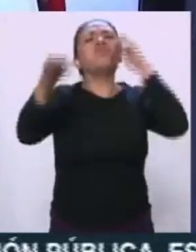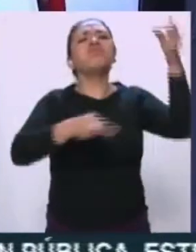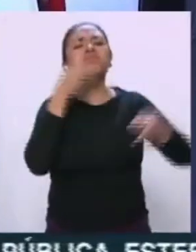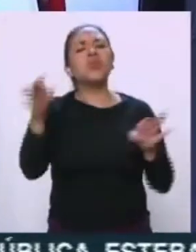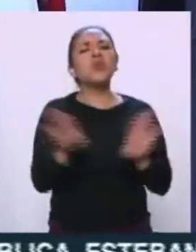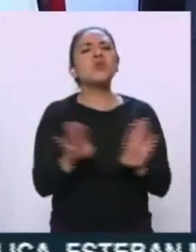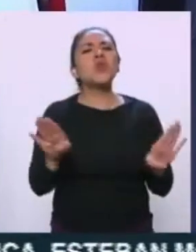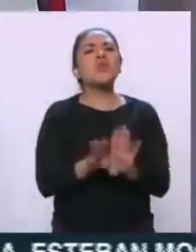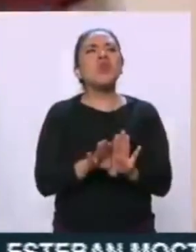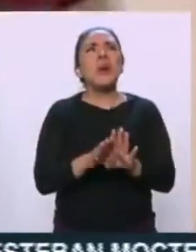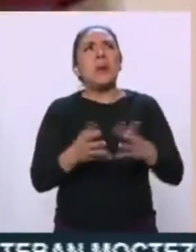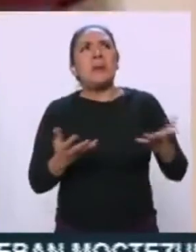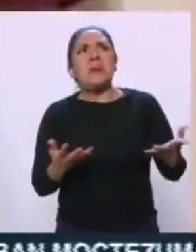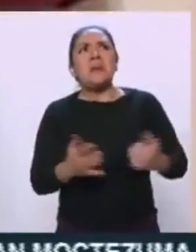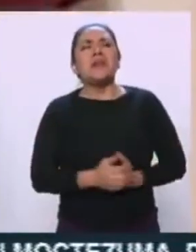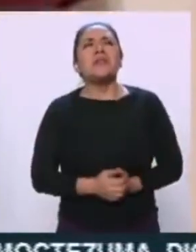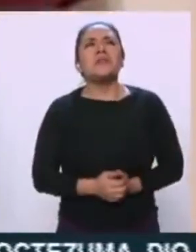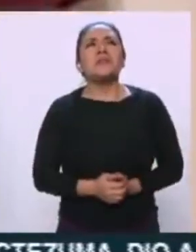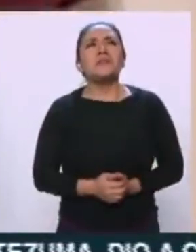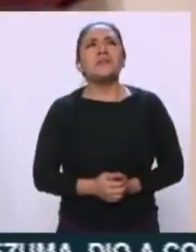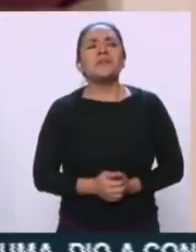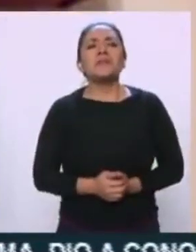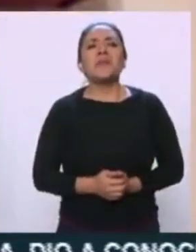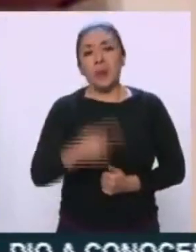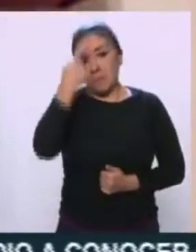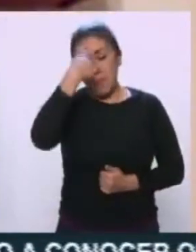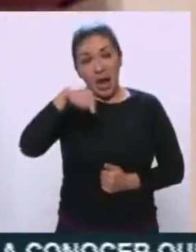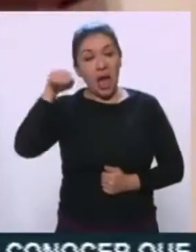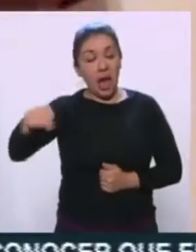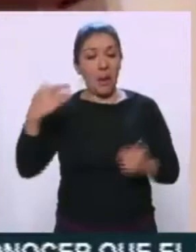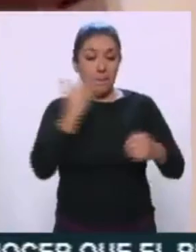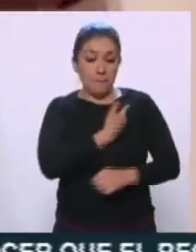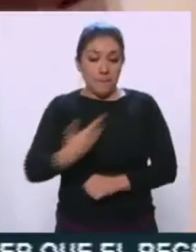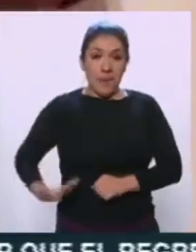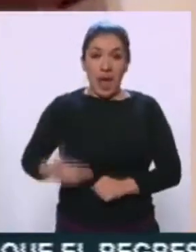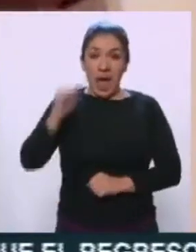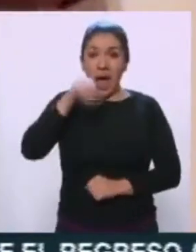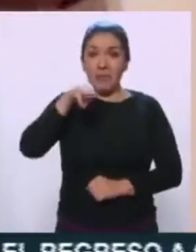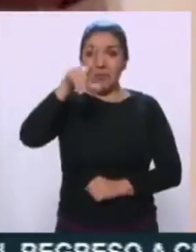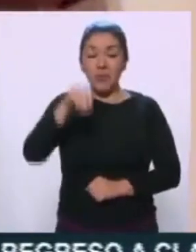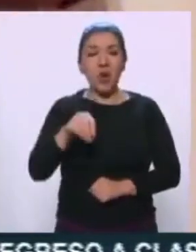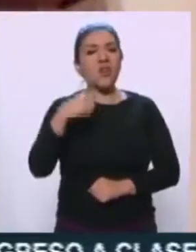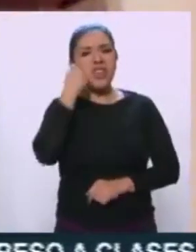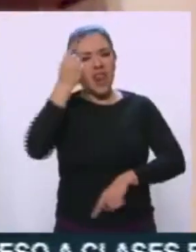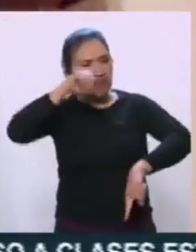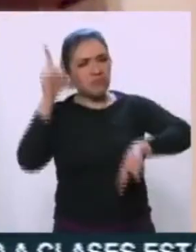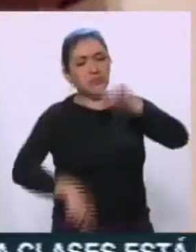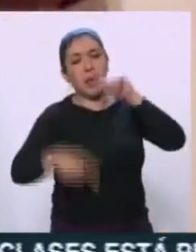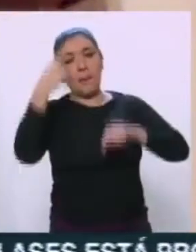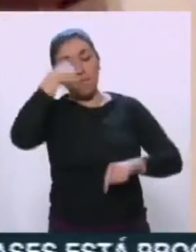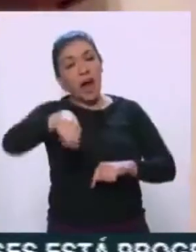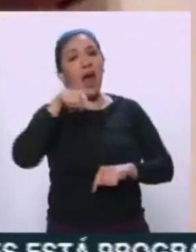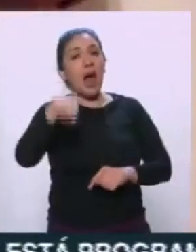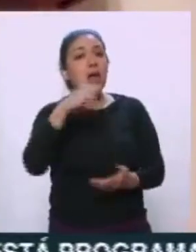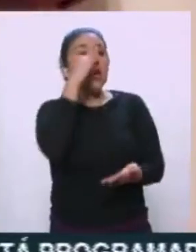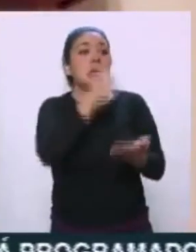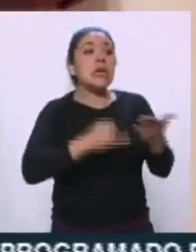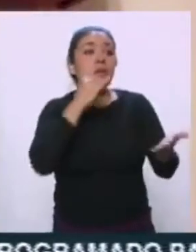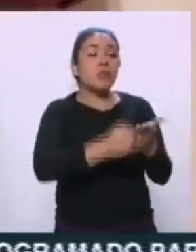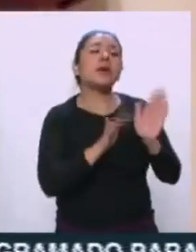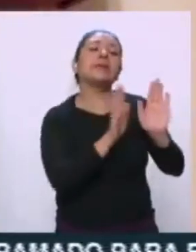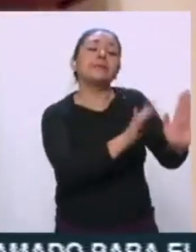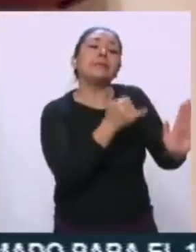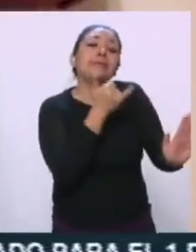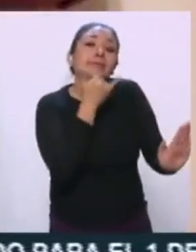es precisamente que se retracte el presidente de la República de su política de no condonarles los impuestos.